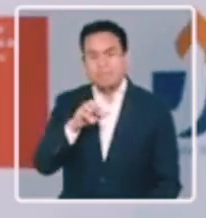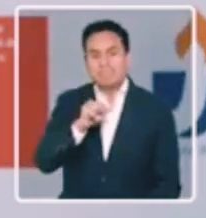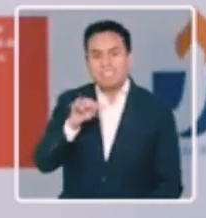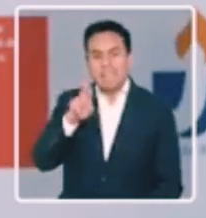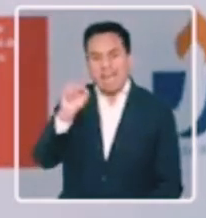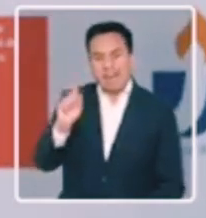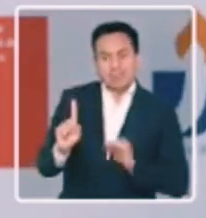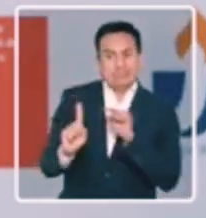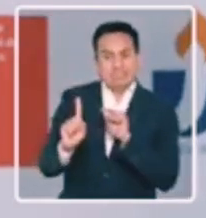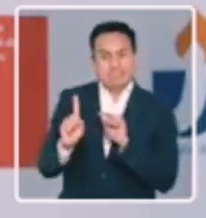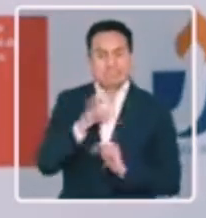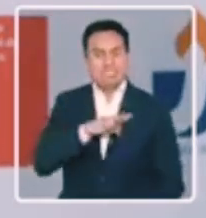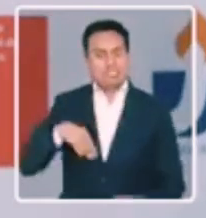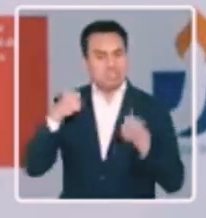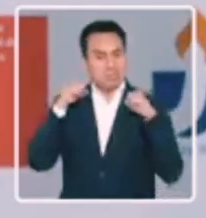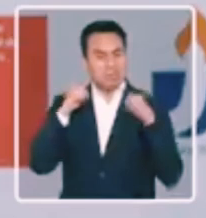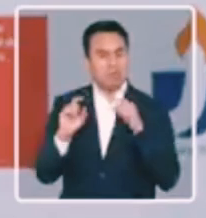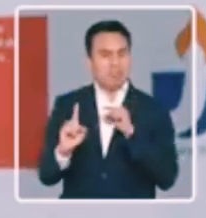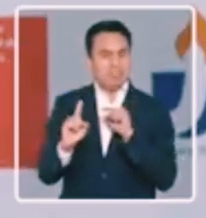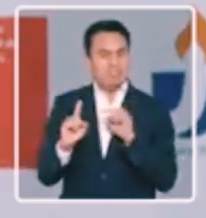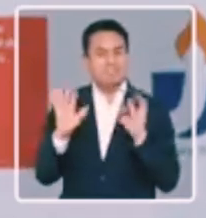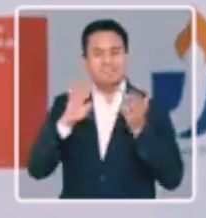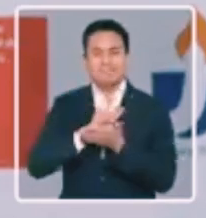Pizarro de ministro de